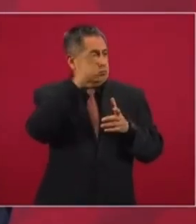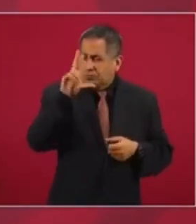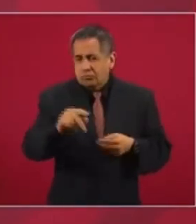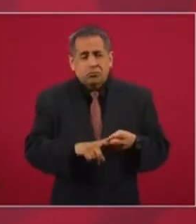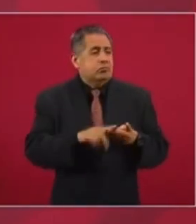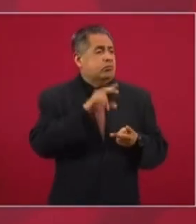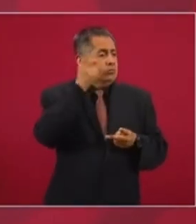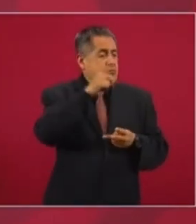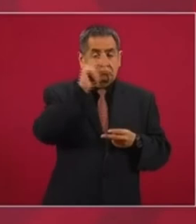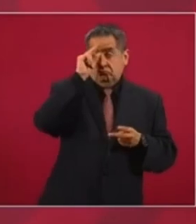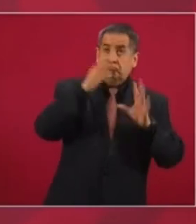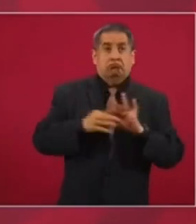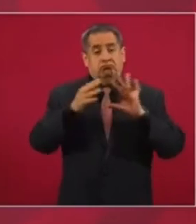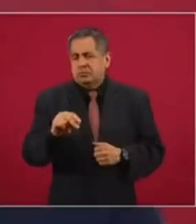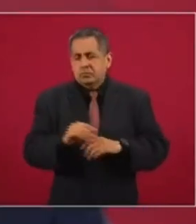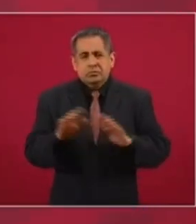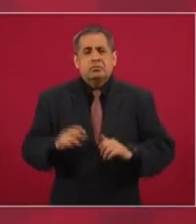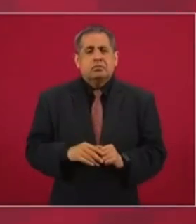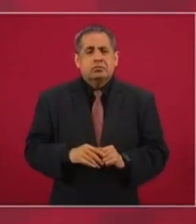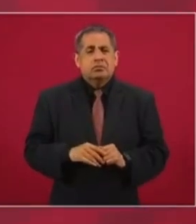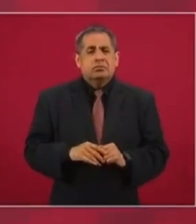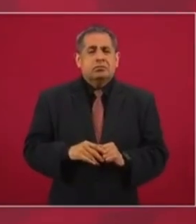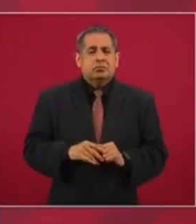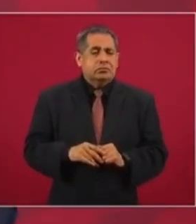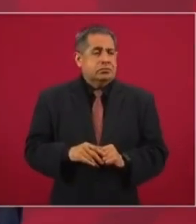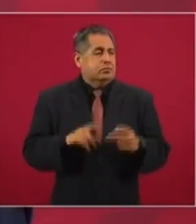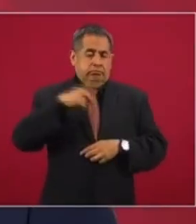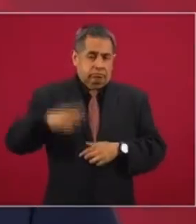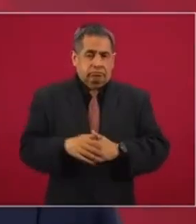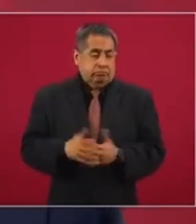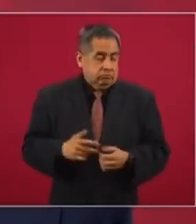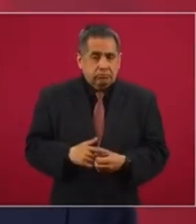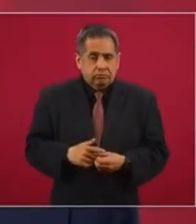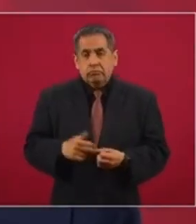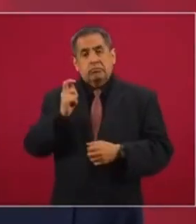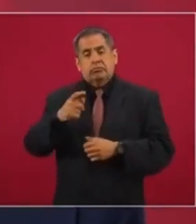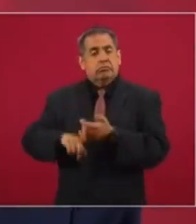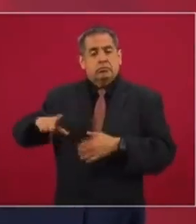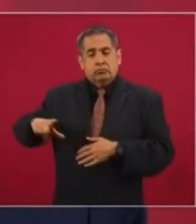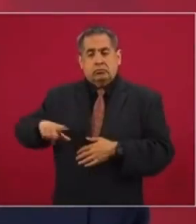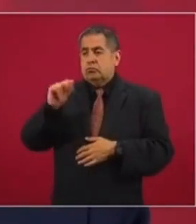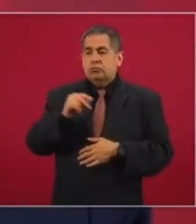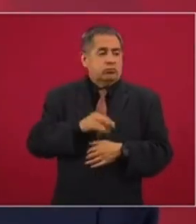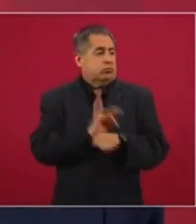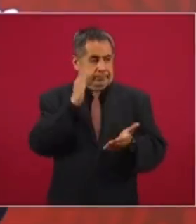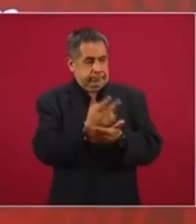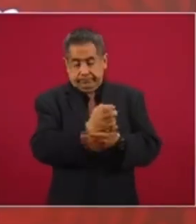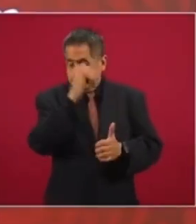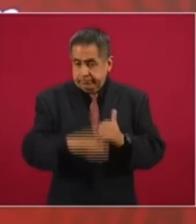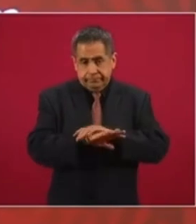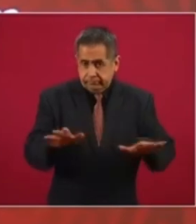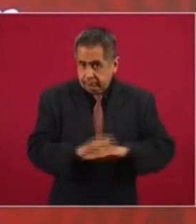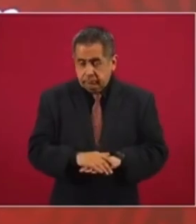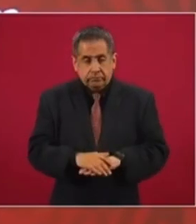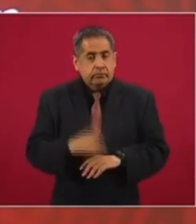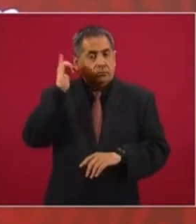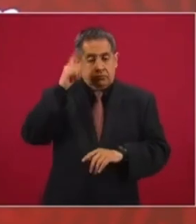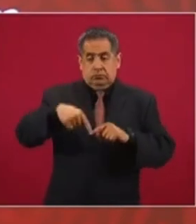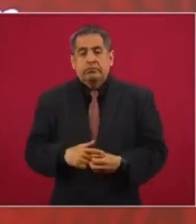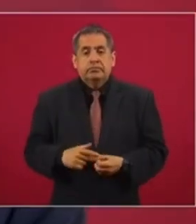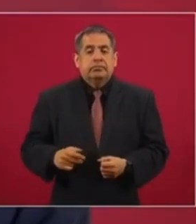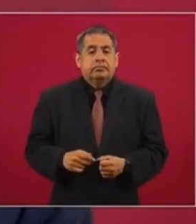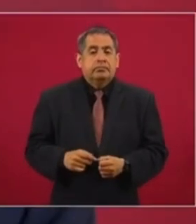farmacéuticos, intelectuales orgánicos, de científicos, tampoco el gobierno, es para los medios de información. Ojalá y